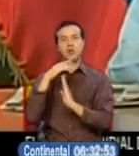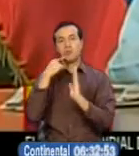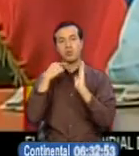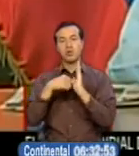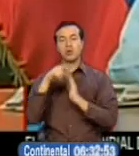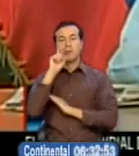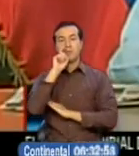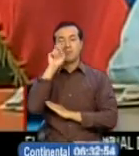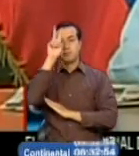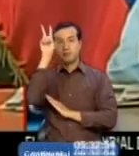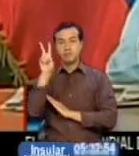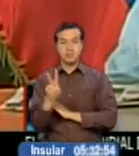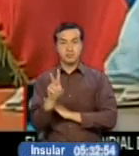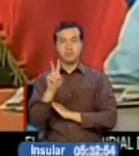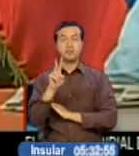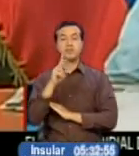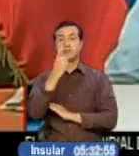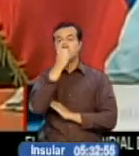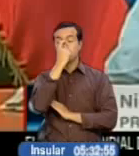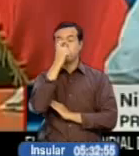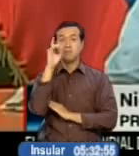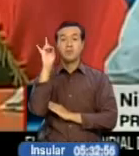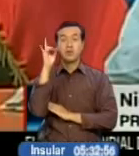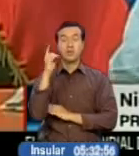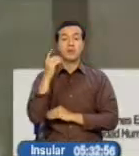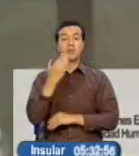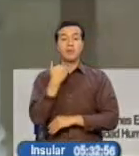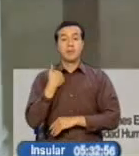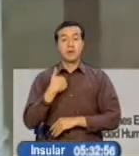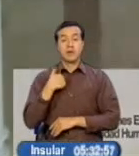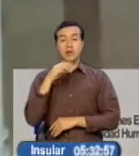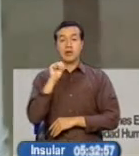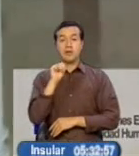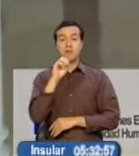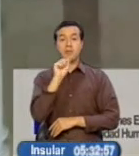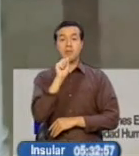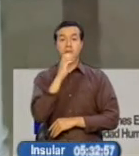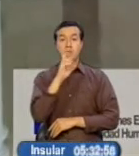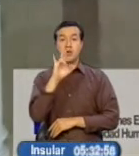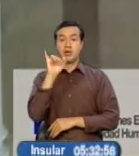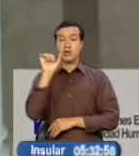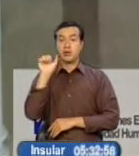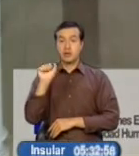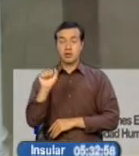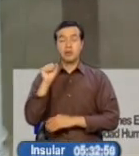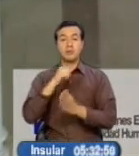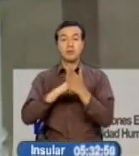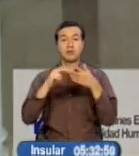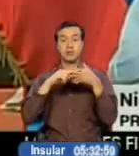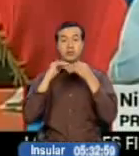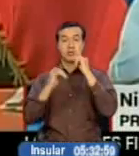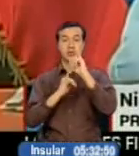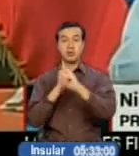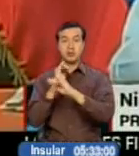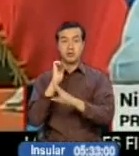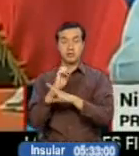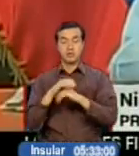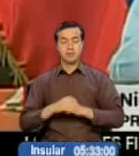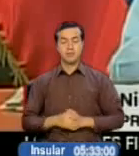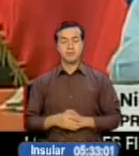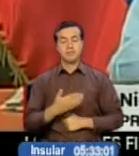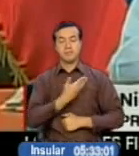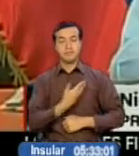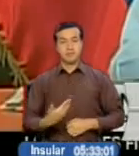ellos Nicolás Maduro de Venezuela, Evo Morales de Bolivia, Mauricio Macri de Argentina y el canciller de Ecuador, Guillermo Long. Presidente